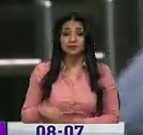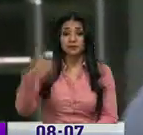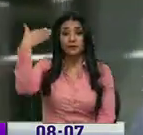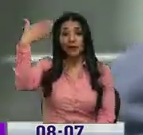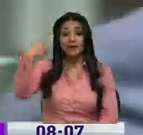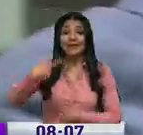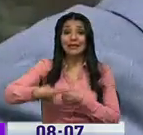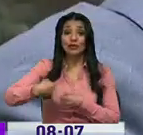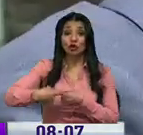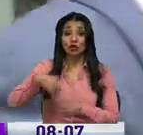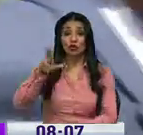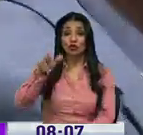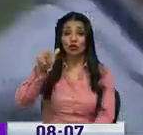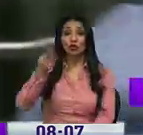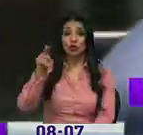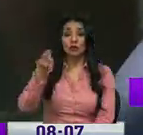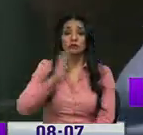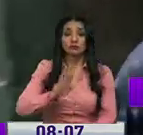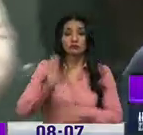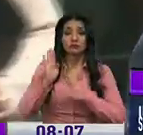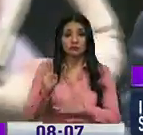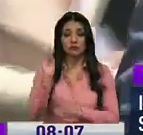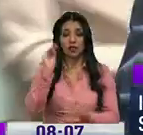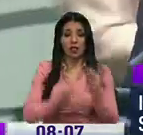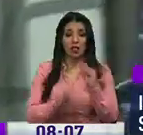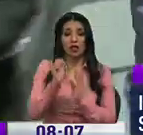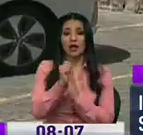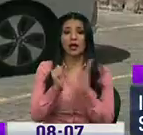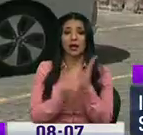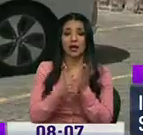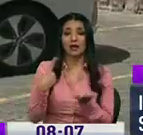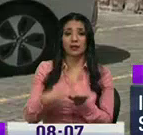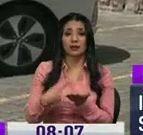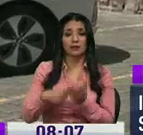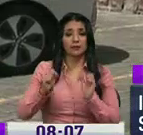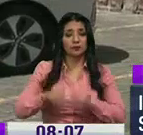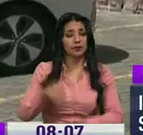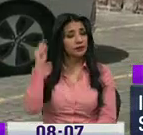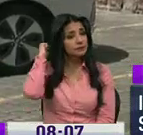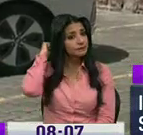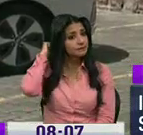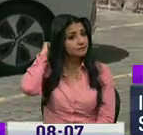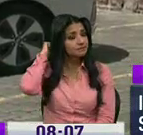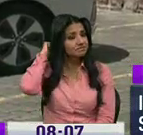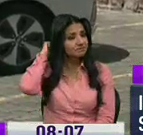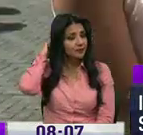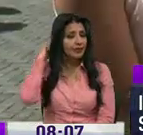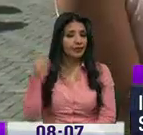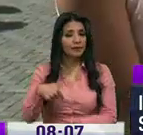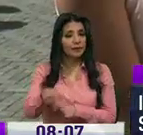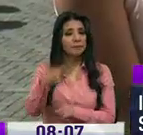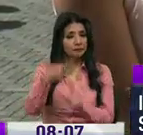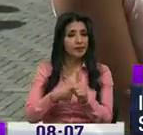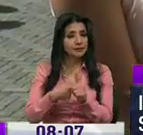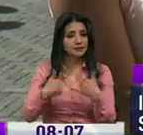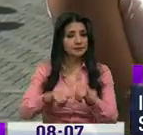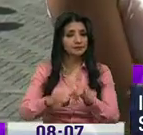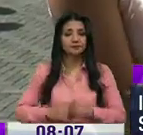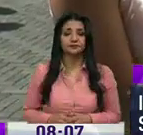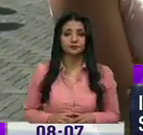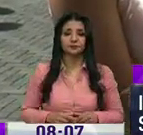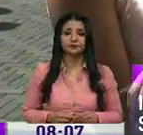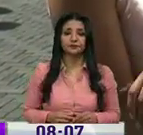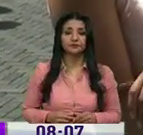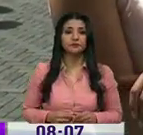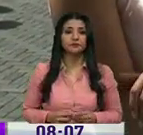de Quito, Jorge Yunda, se compromete a ponerlo en el orden del día. De este mes no pasa, así es. En Quito informó